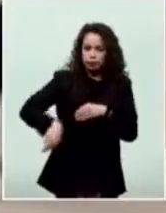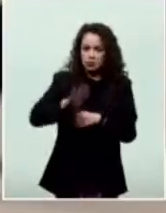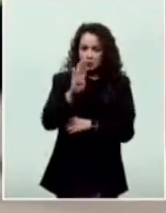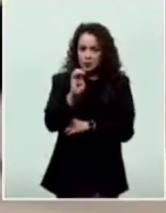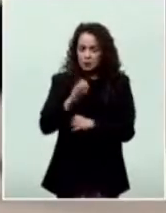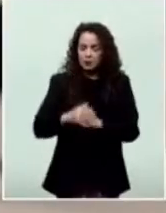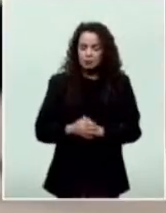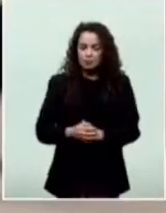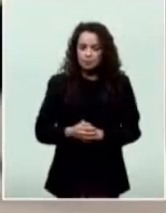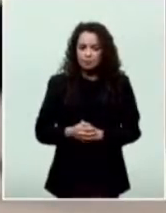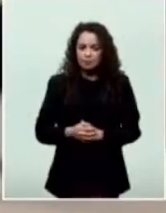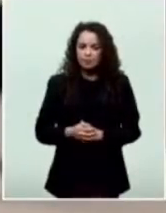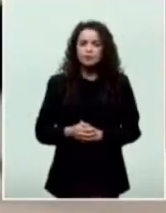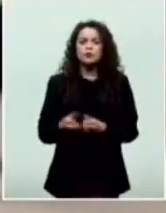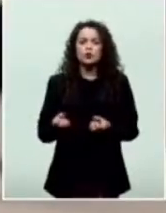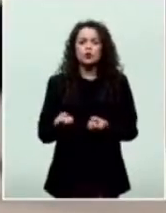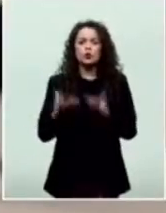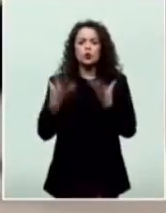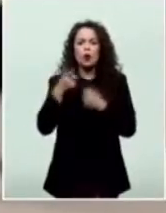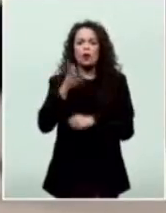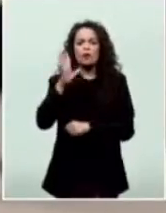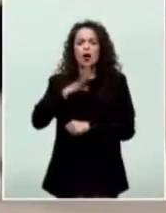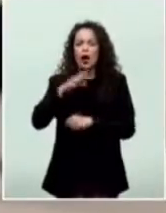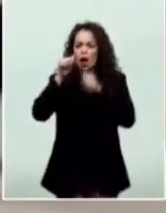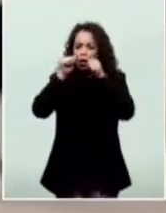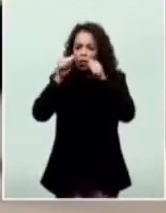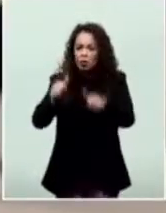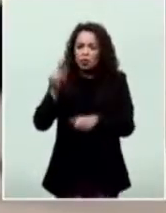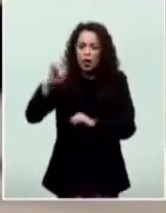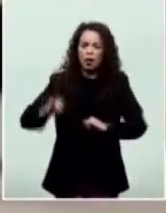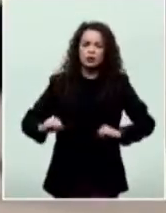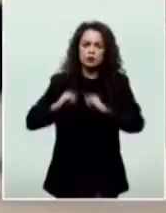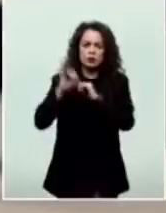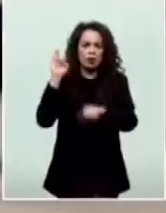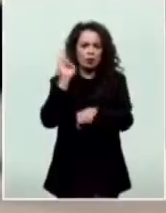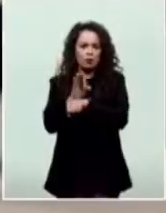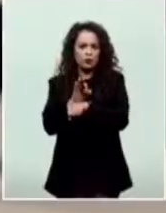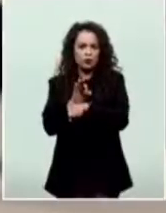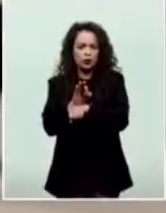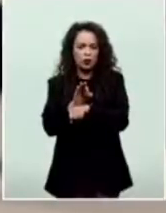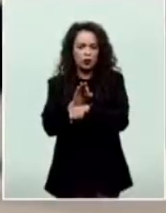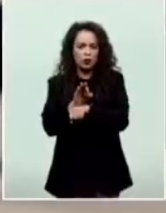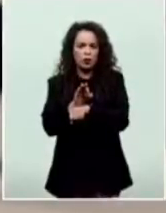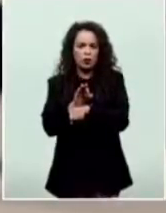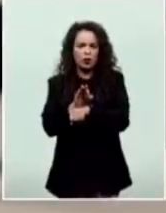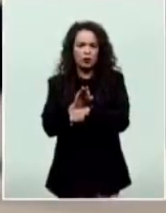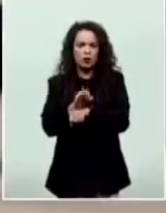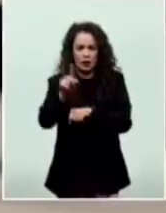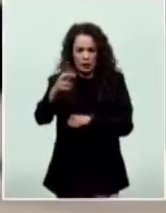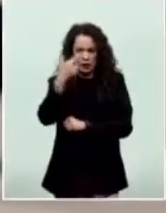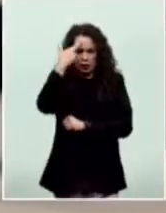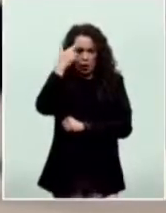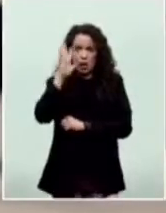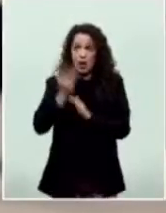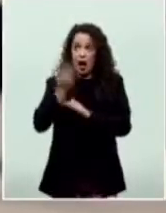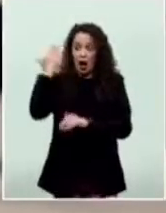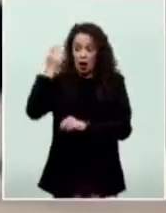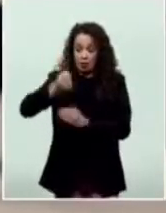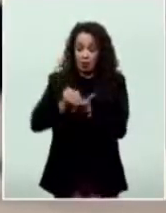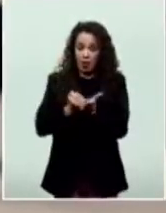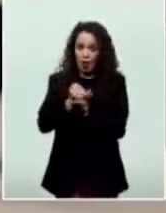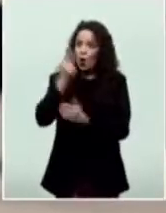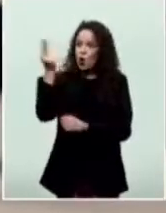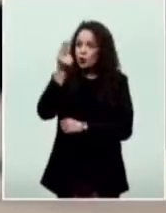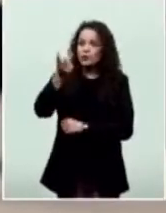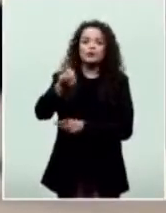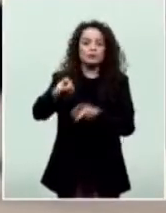ya está atendiendo el Instituto de la Defensoría Pública? No sé si recuerda que cuando salió la resolución usted nos informó y nos